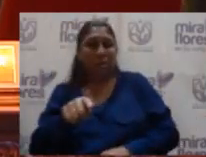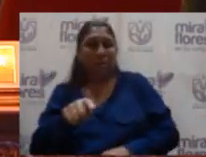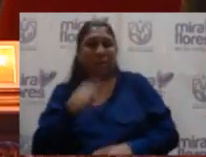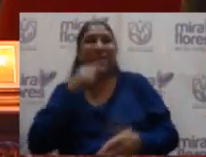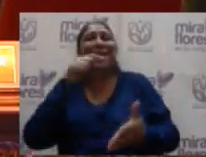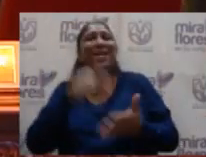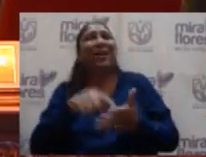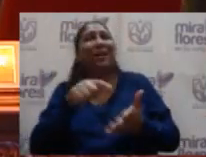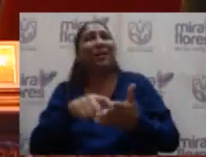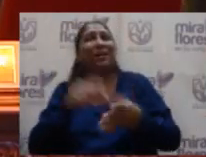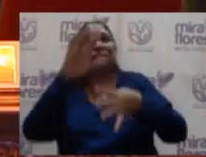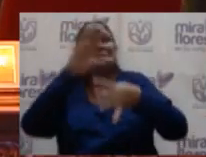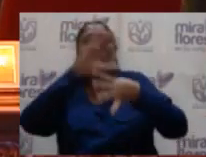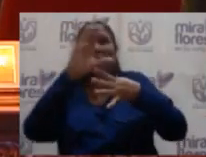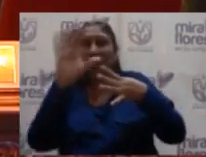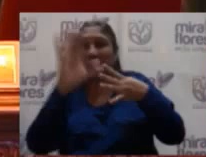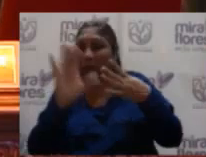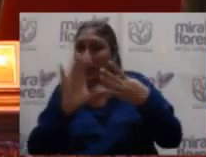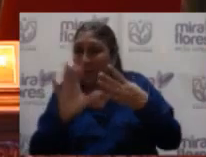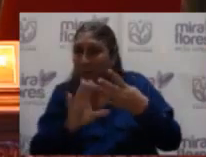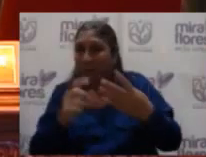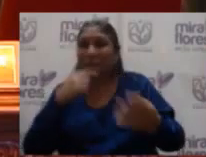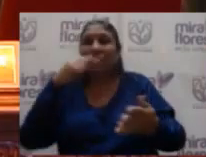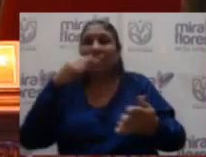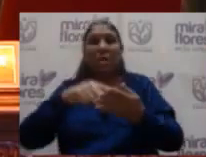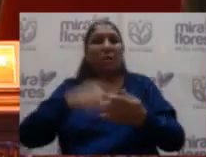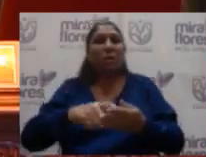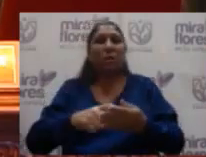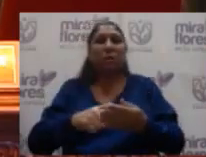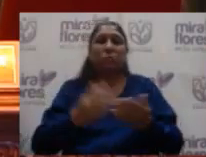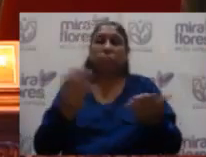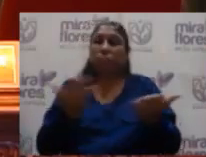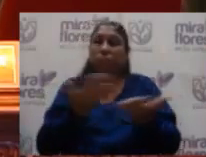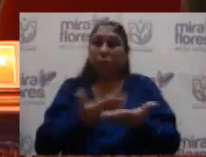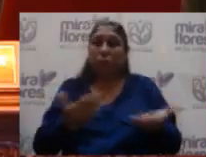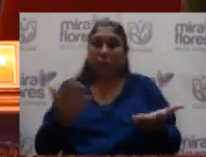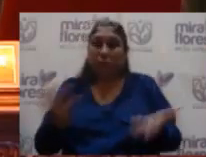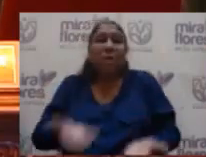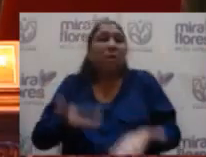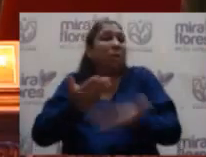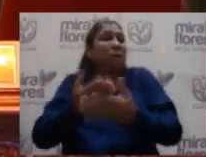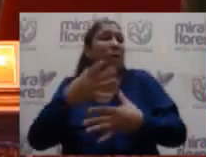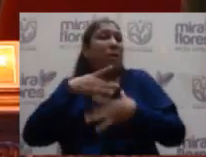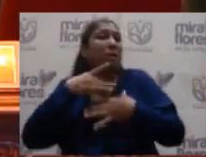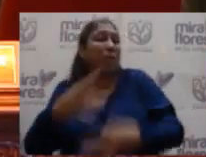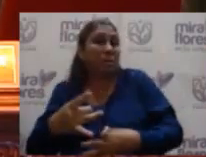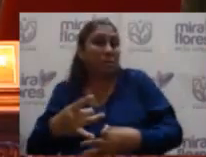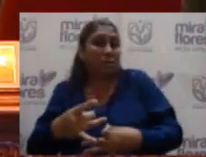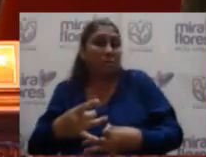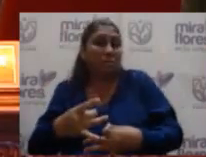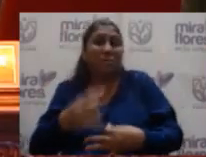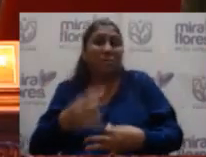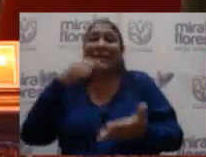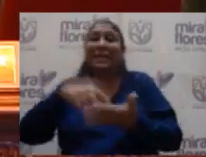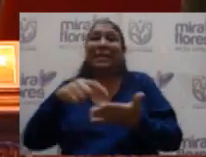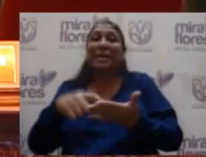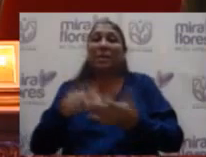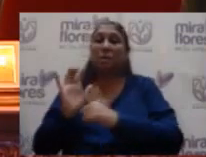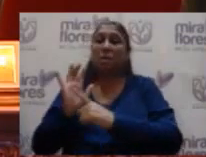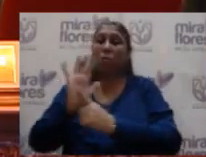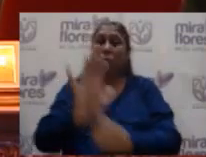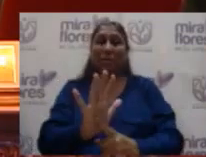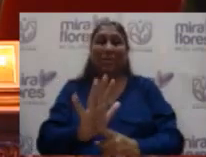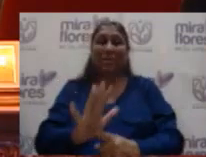la virtud de este tipo de situaciones. Se declara interés, como su nombre lo dice, es la expresión de que